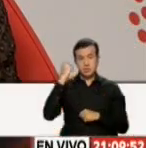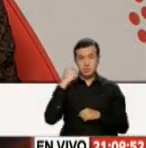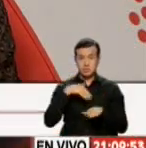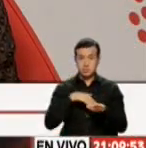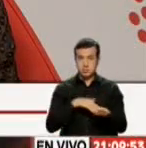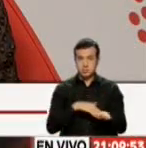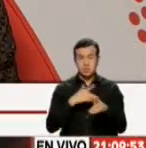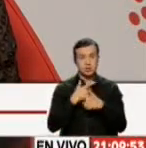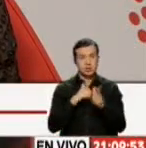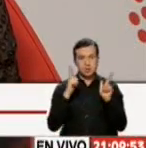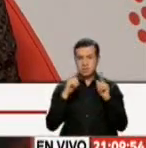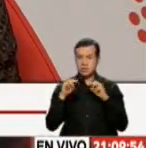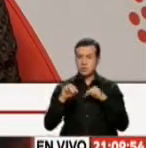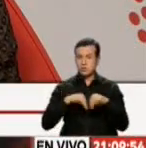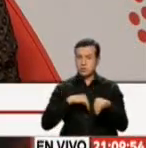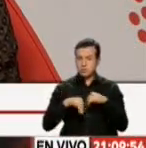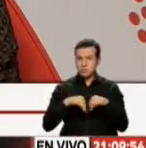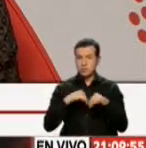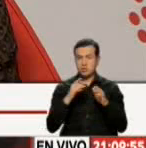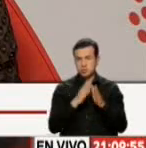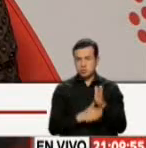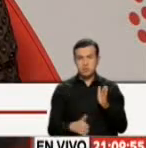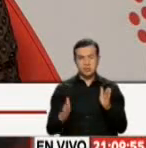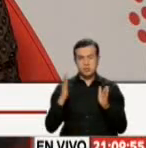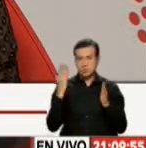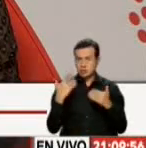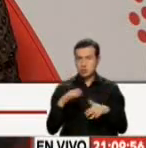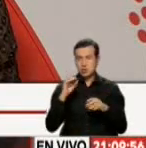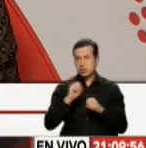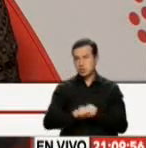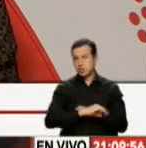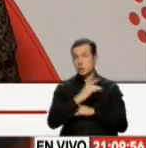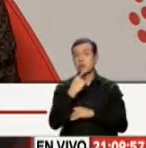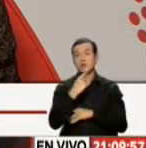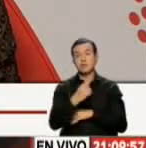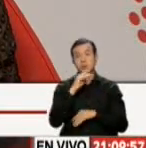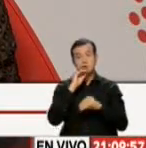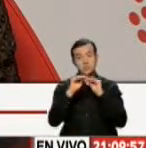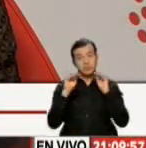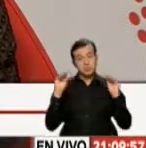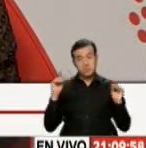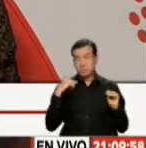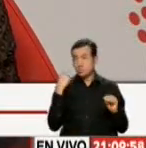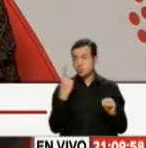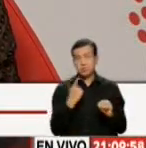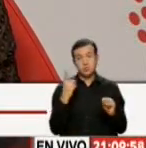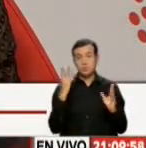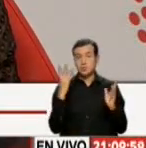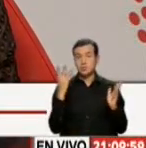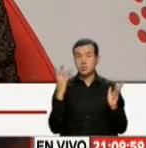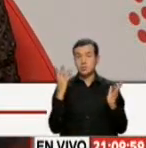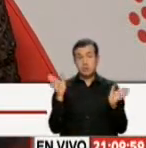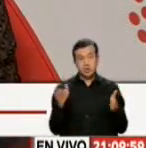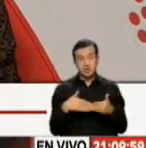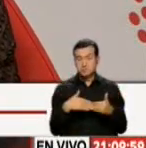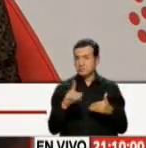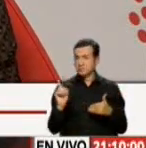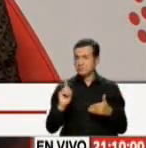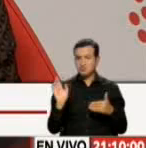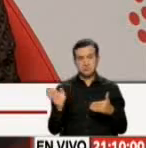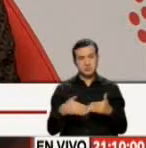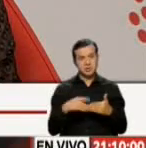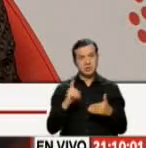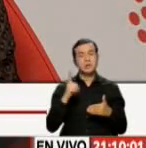garantizamos de libre movilidad, pero ha tenido una postura clara, ¿no? El hecho de decir, miren, nosotros no estamos cerrando nuestras fronteras pero